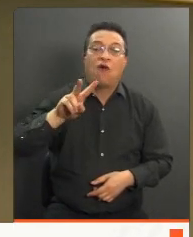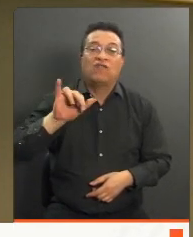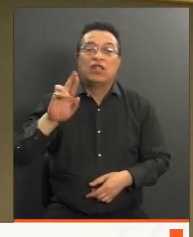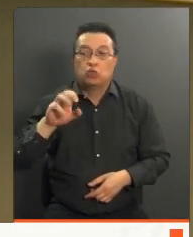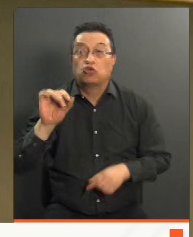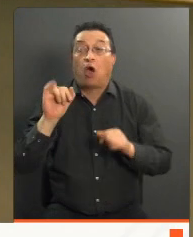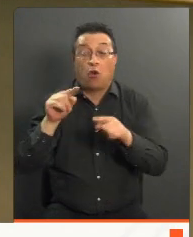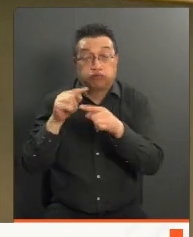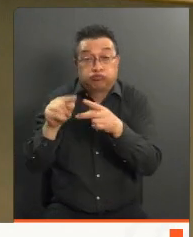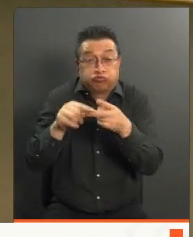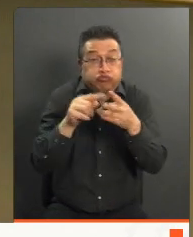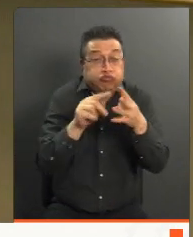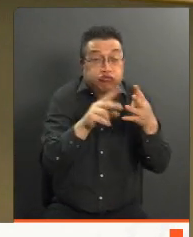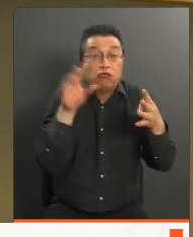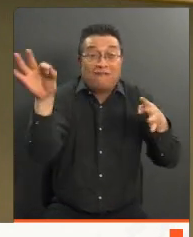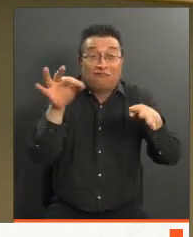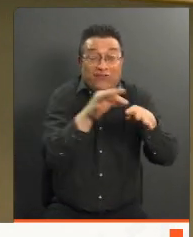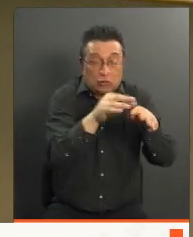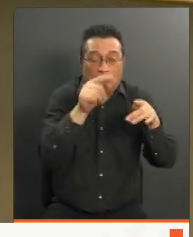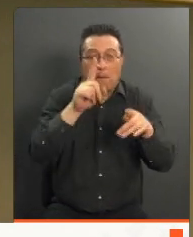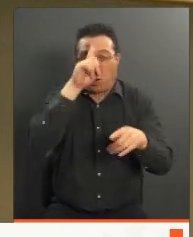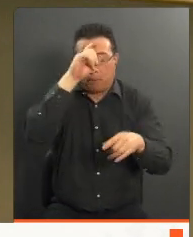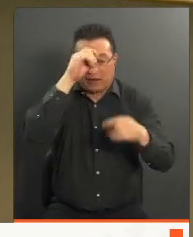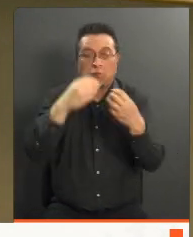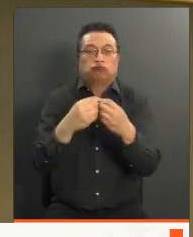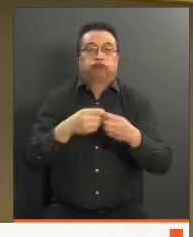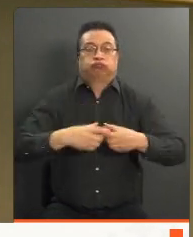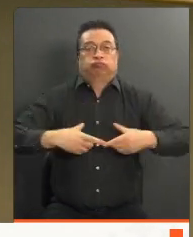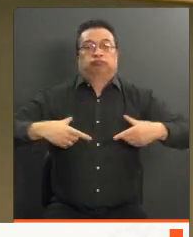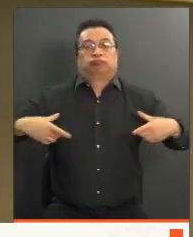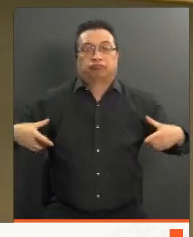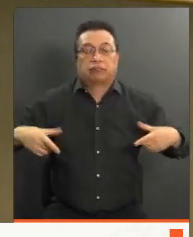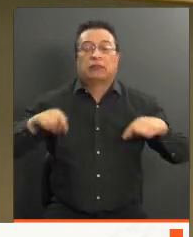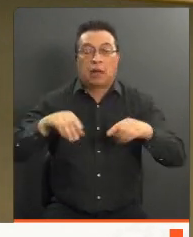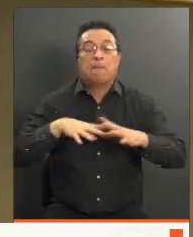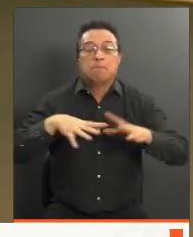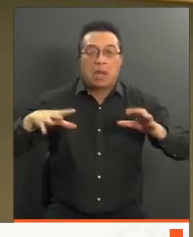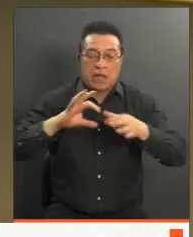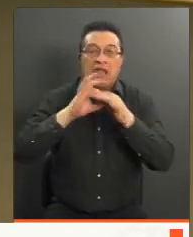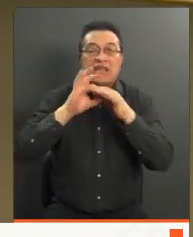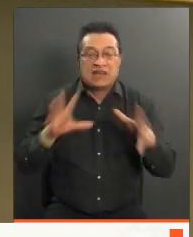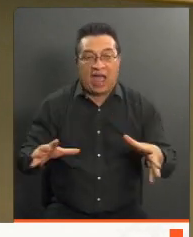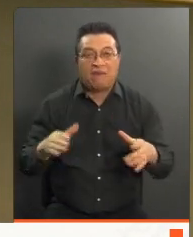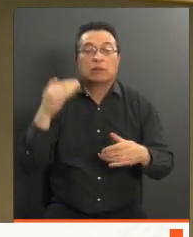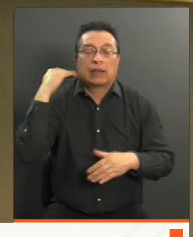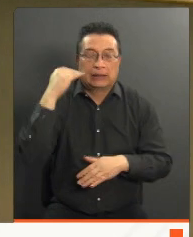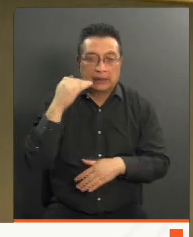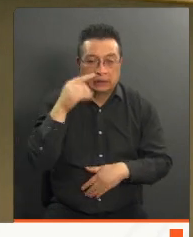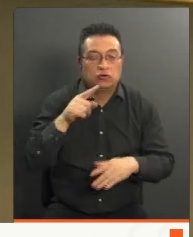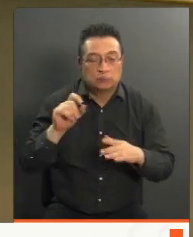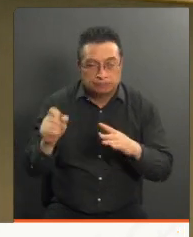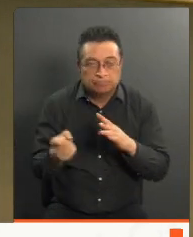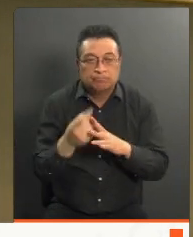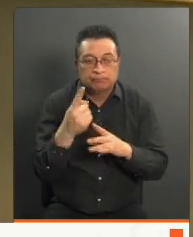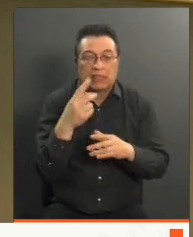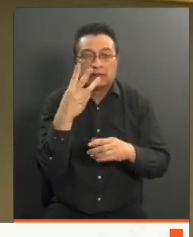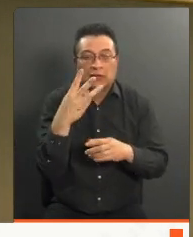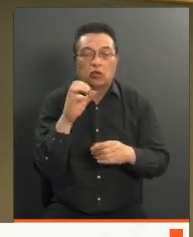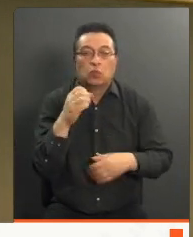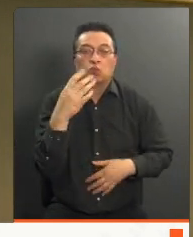que hayan aumentado las hospitalizaciones, que se haya presentado más grave en niños que debutan con 3 o 4